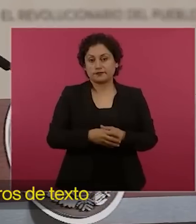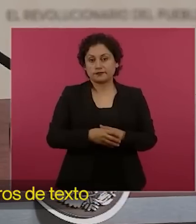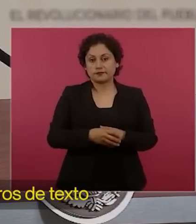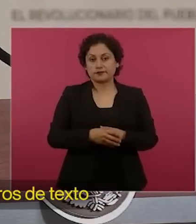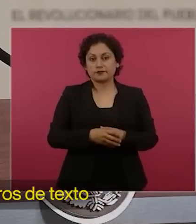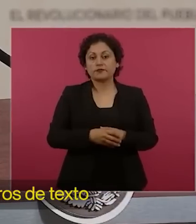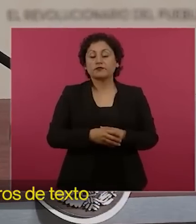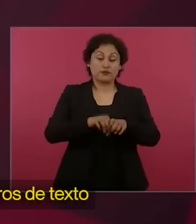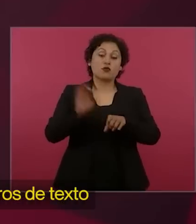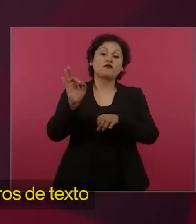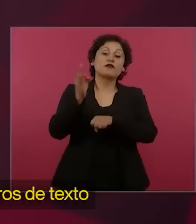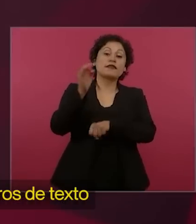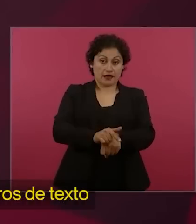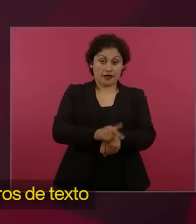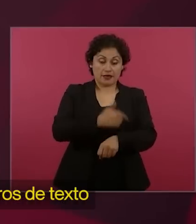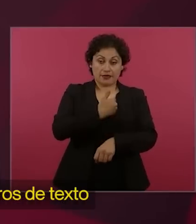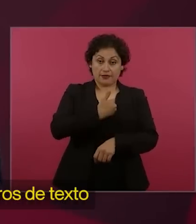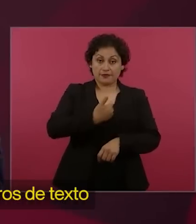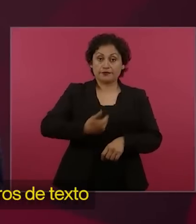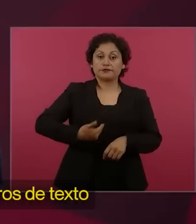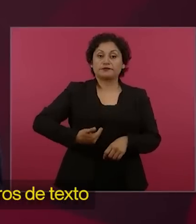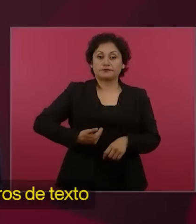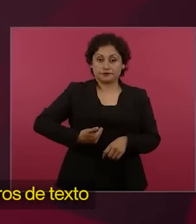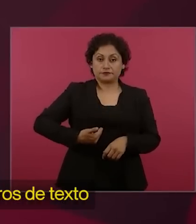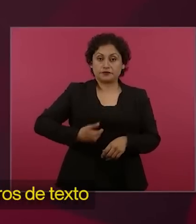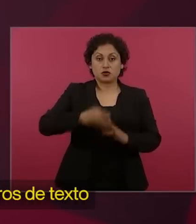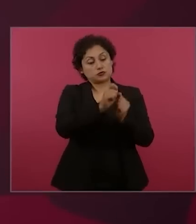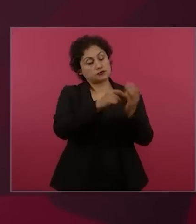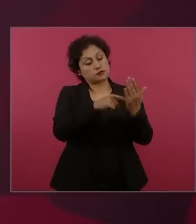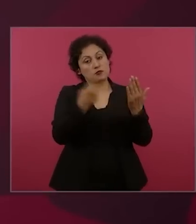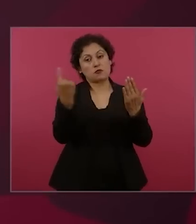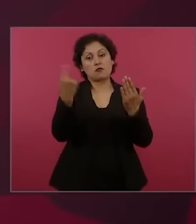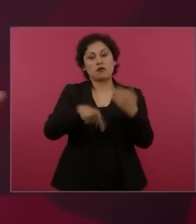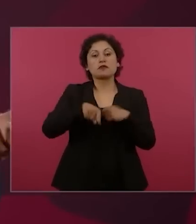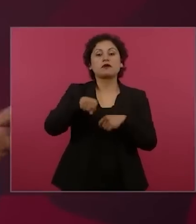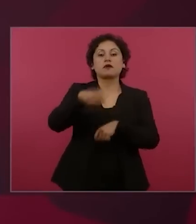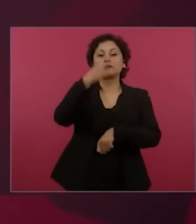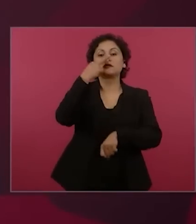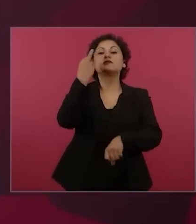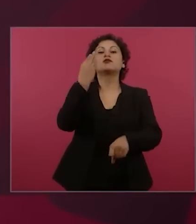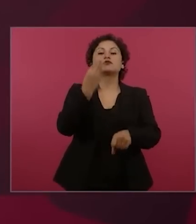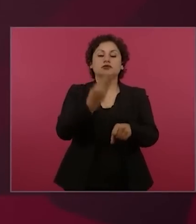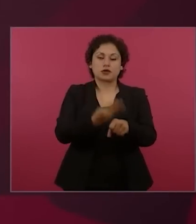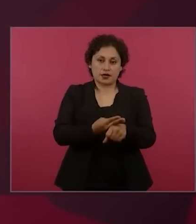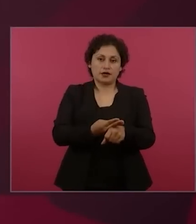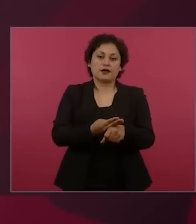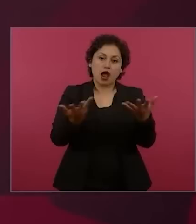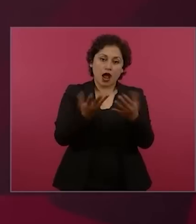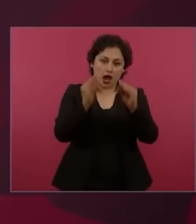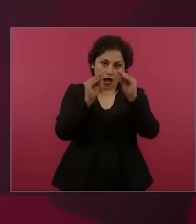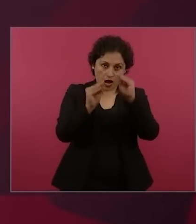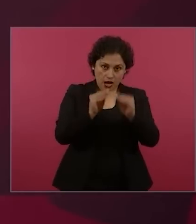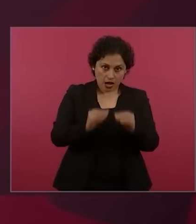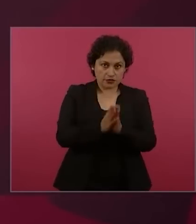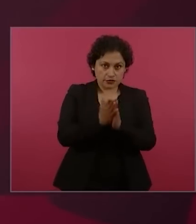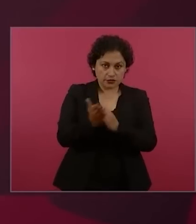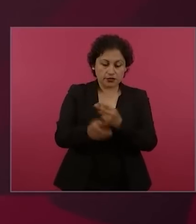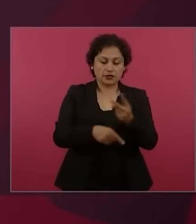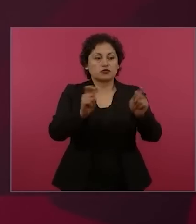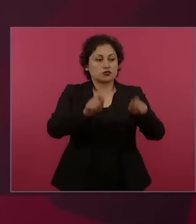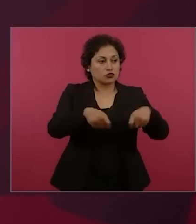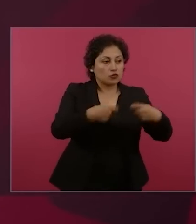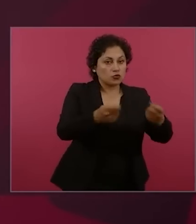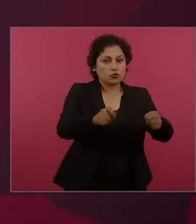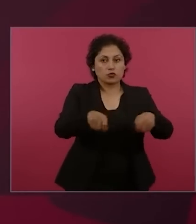al Ejecutivo Federal la elaboración de los libros de texto y desde luego la distribución, la entrega a